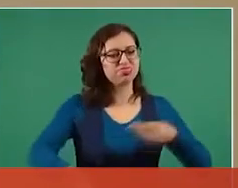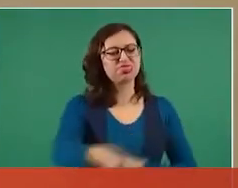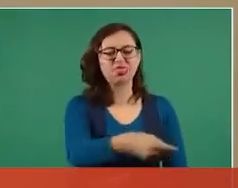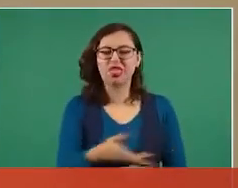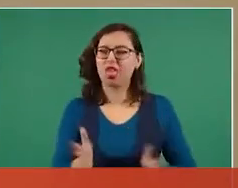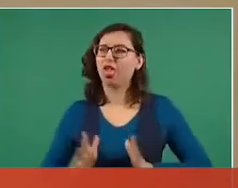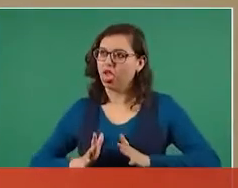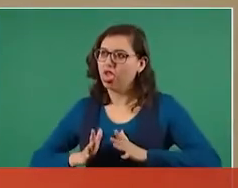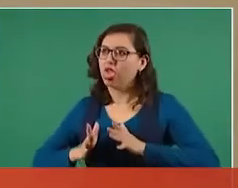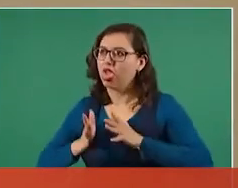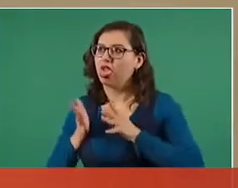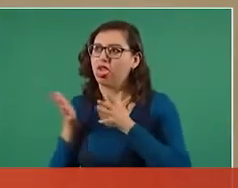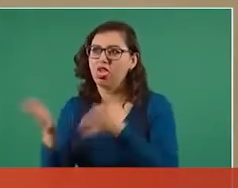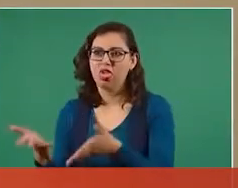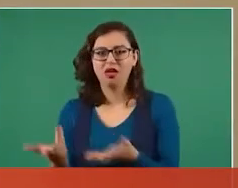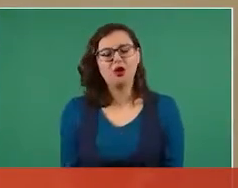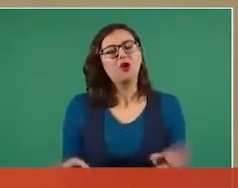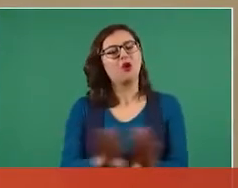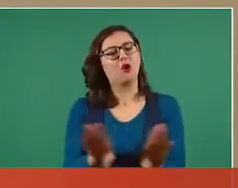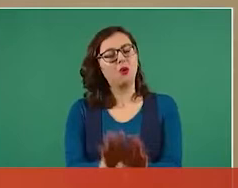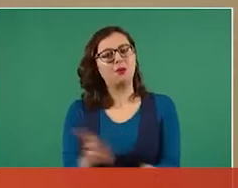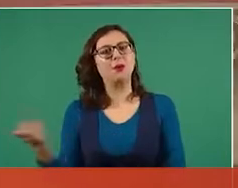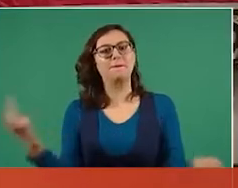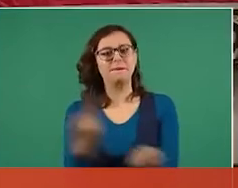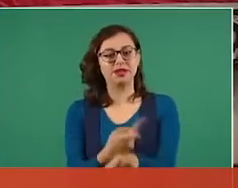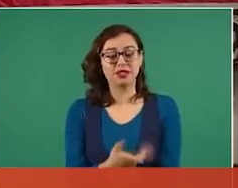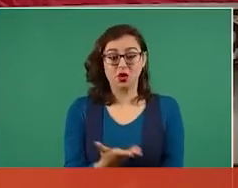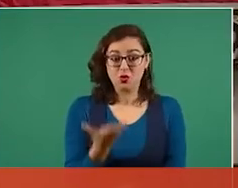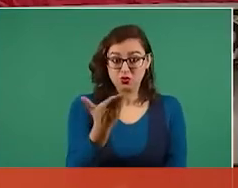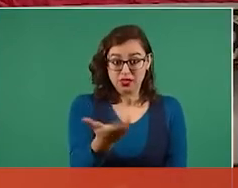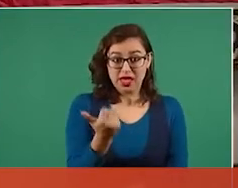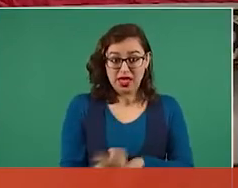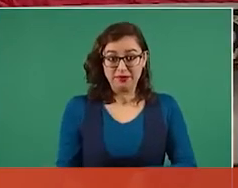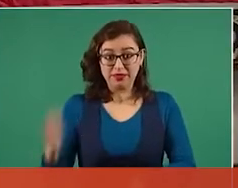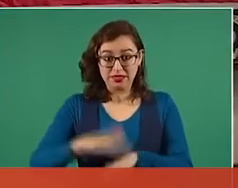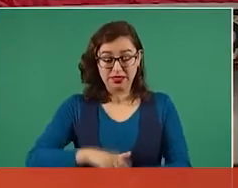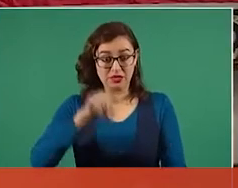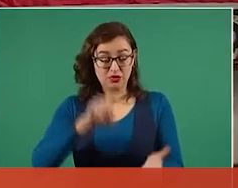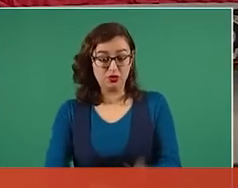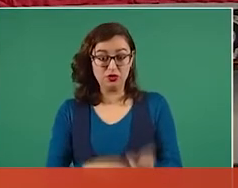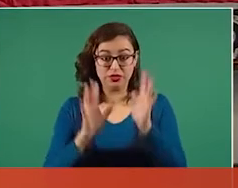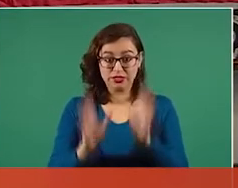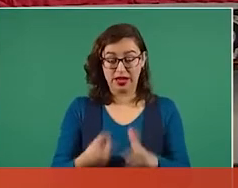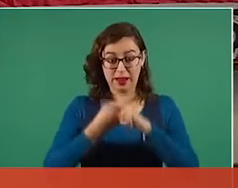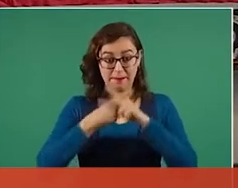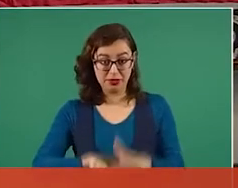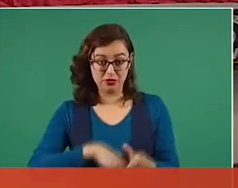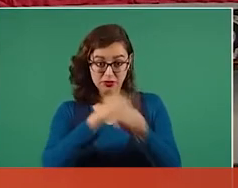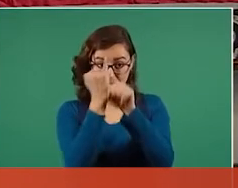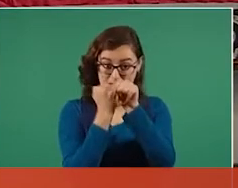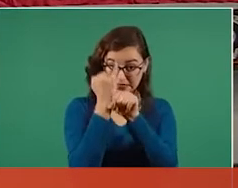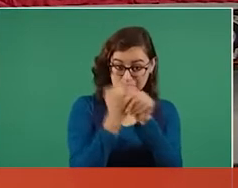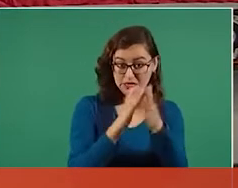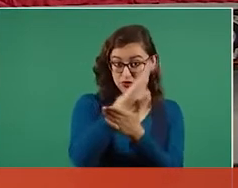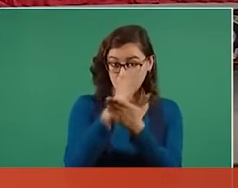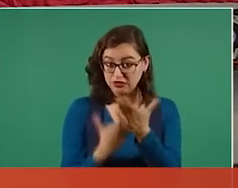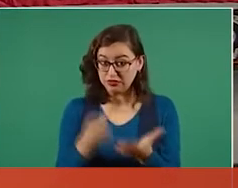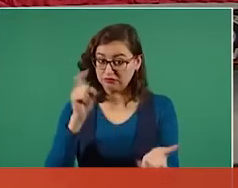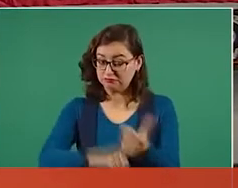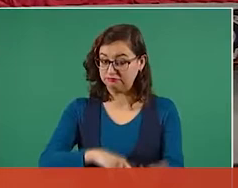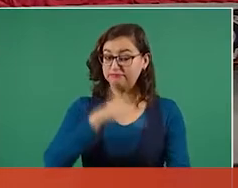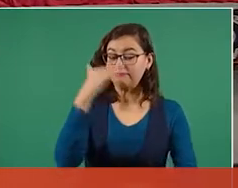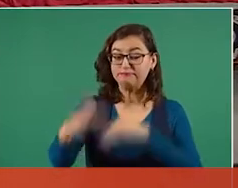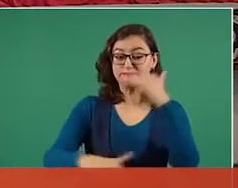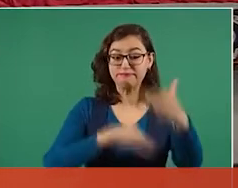al respecto para descubrir si se cometió algún acto de corrupción en la asignación de estos contratos en específico. Y si me permite,